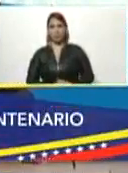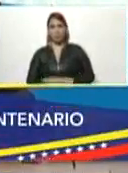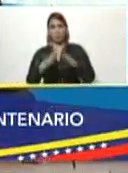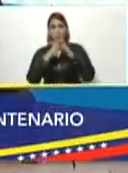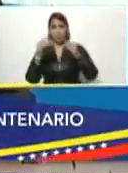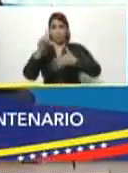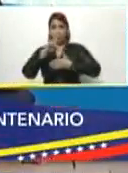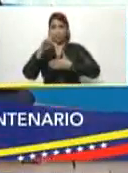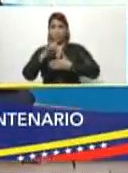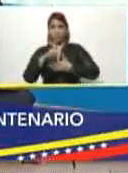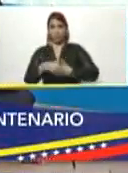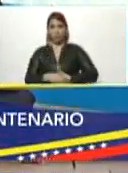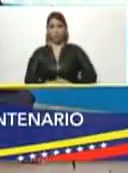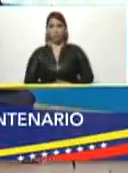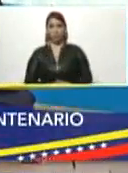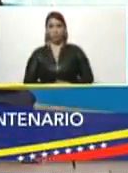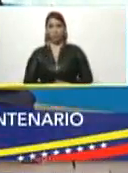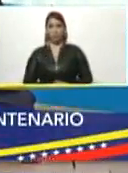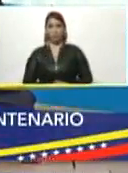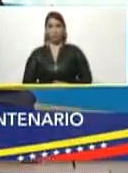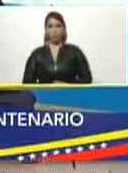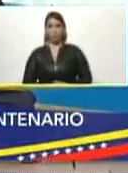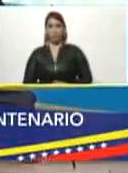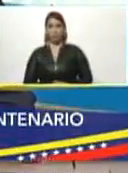América Latina caribeña.